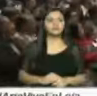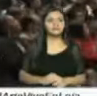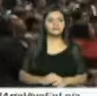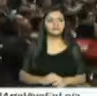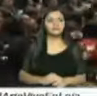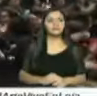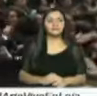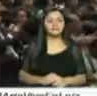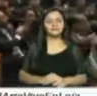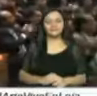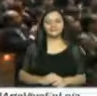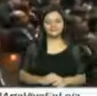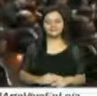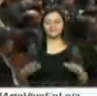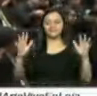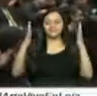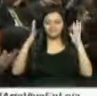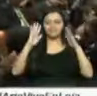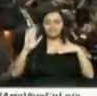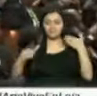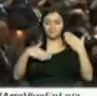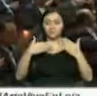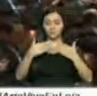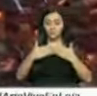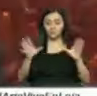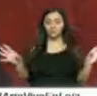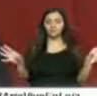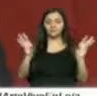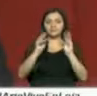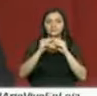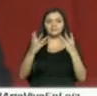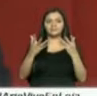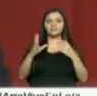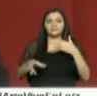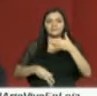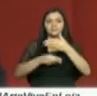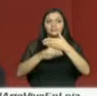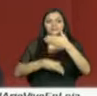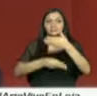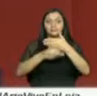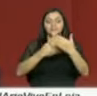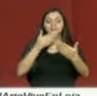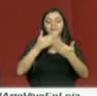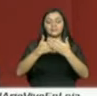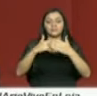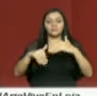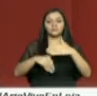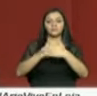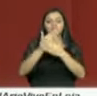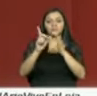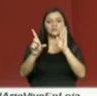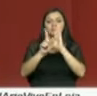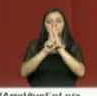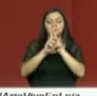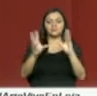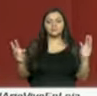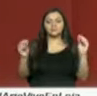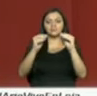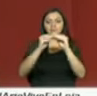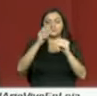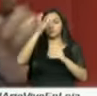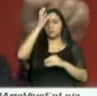Todo esto, queridas amigas y amigos, se complementa con la nueva Ley Orgánica de